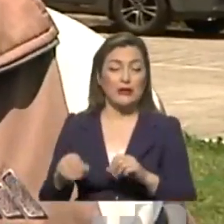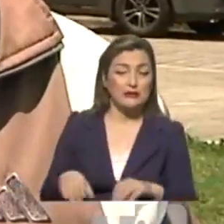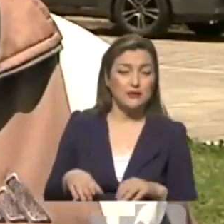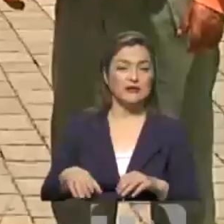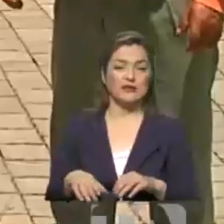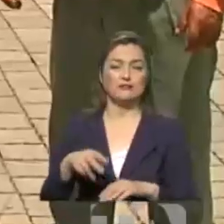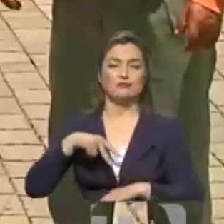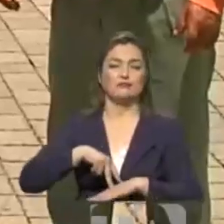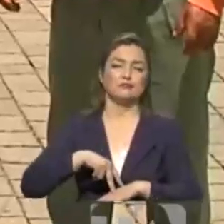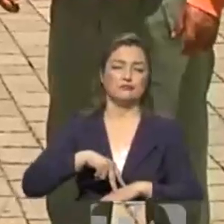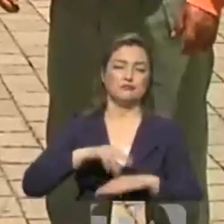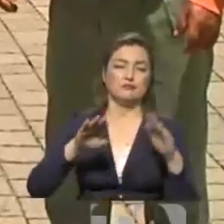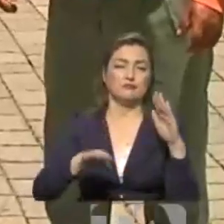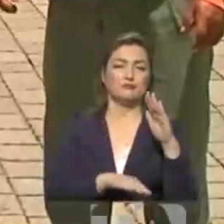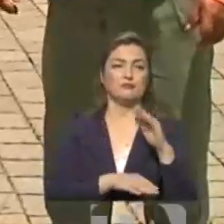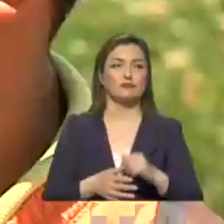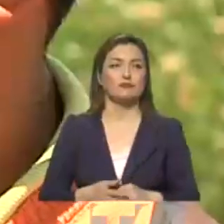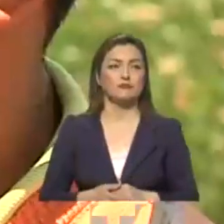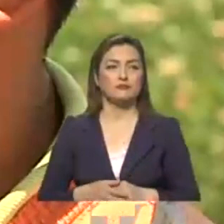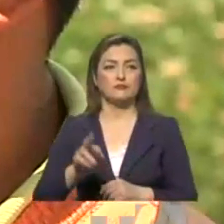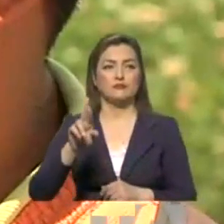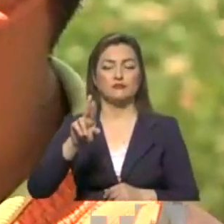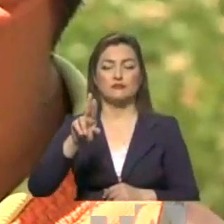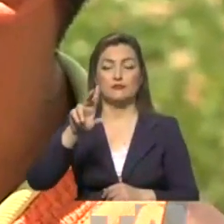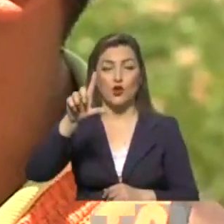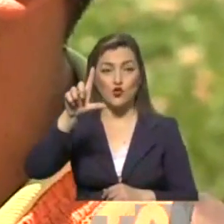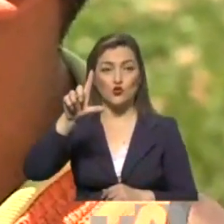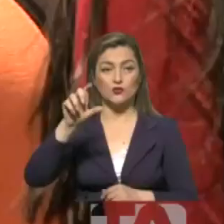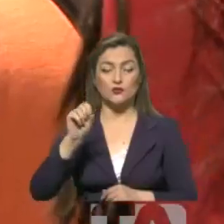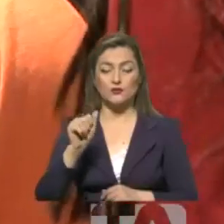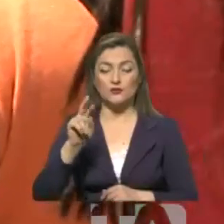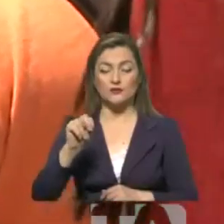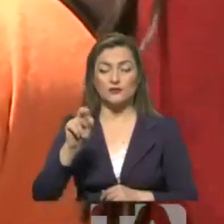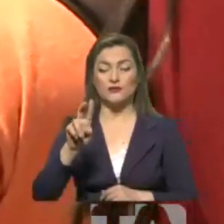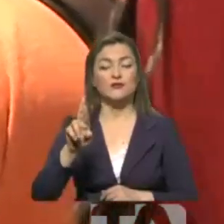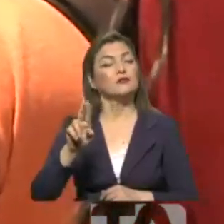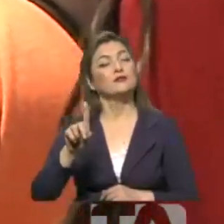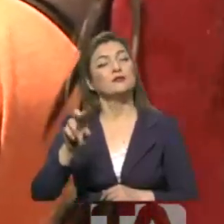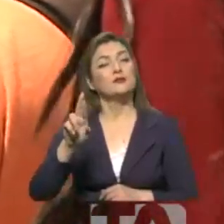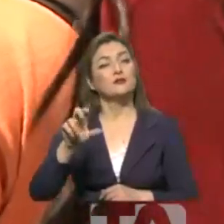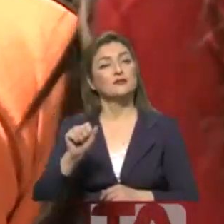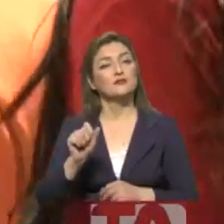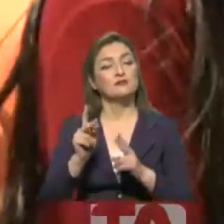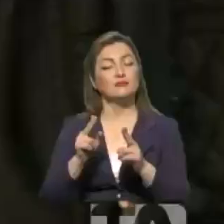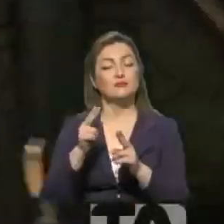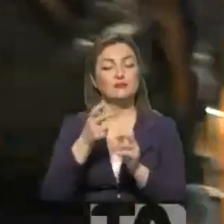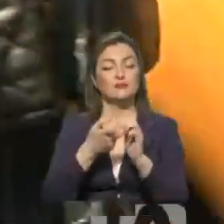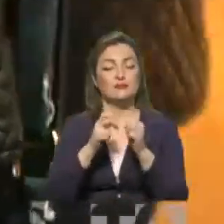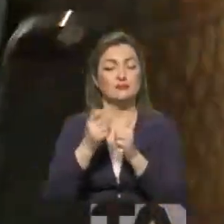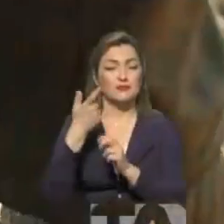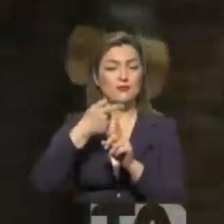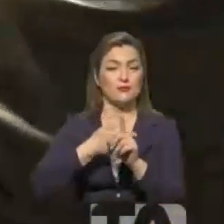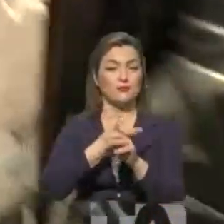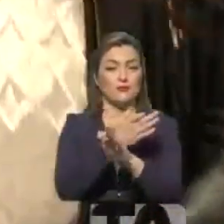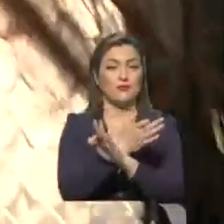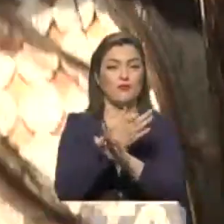la mañana. Entre ellos encontramos a Raúl y Sandra. Los dos presentaron el mismo inconveniente. Hace varios meses intentaron